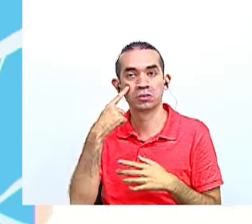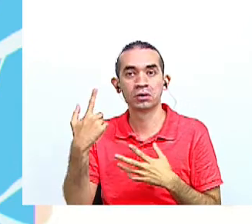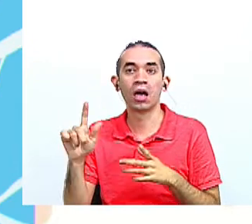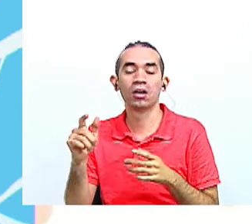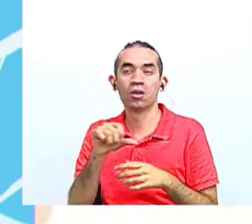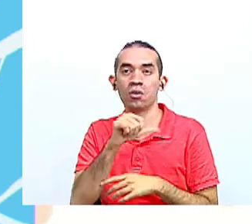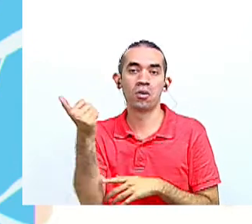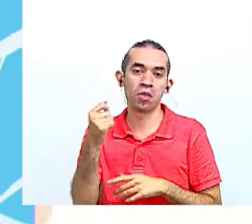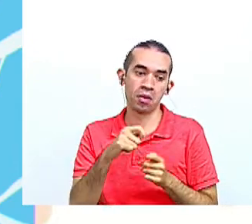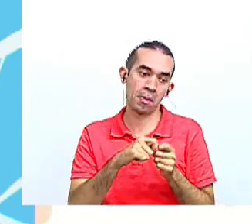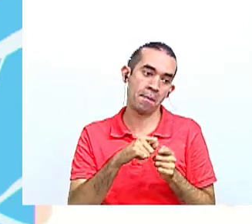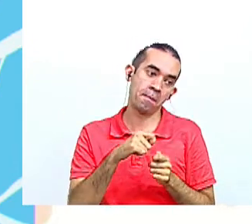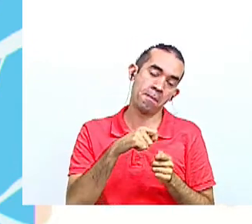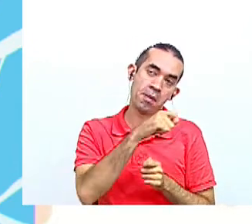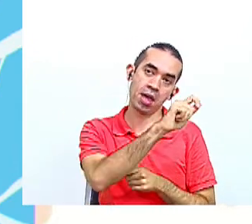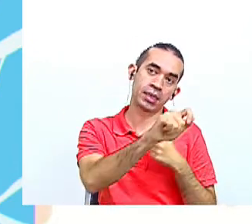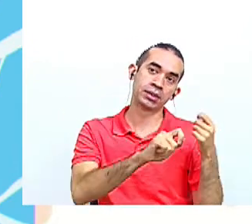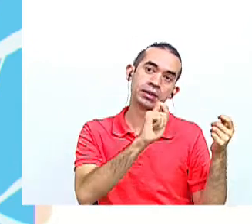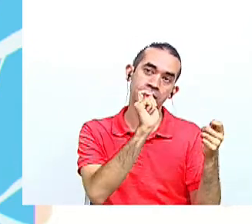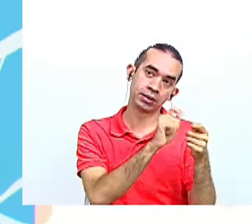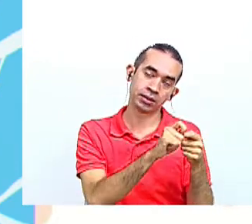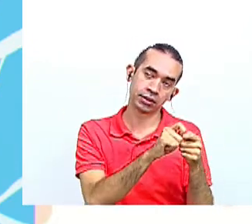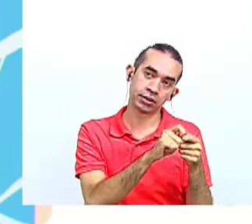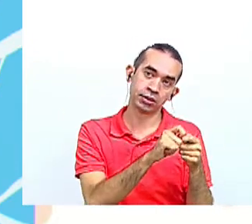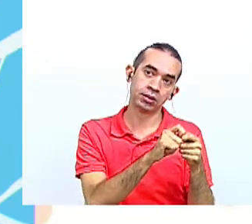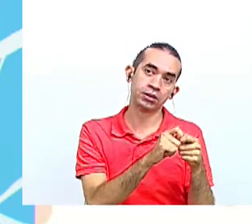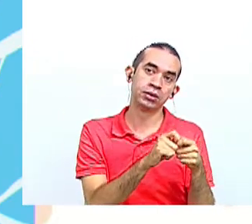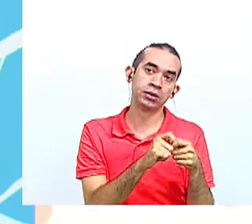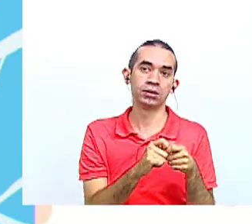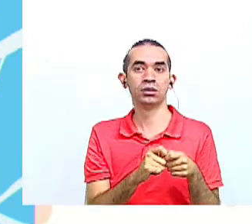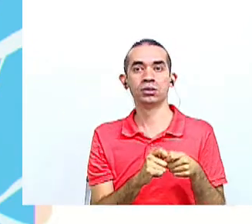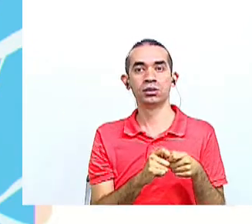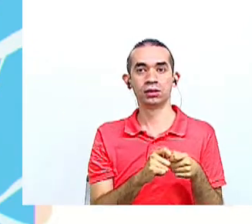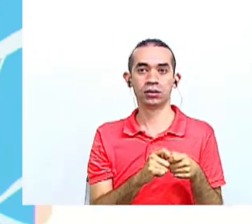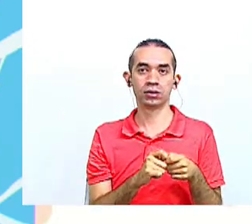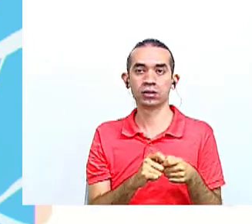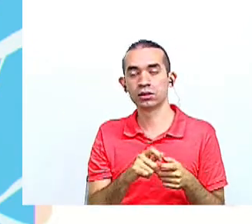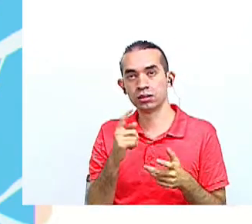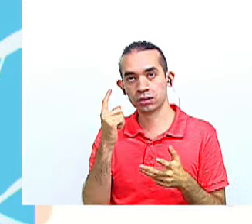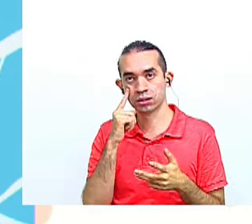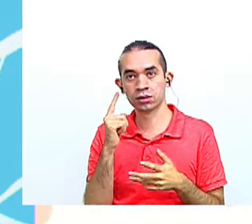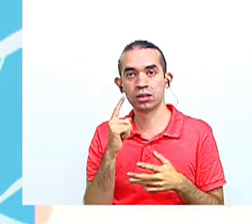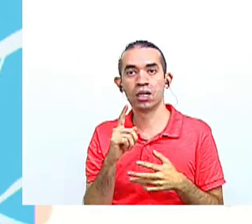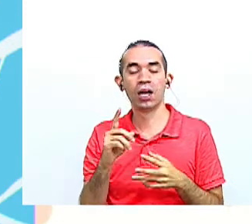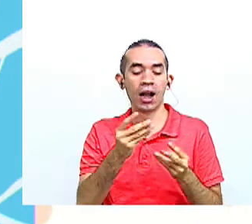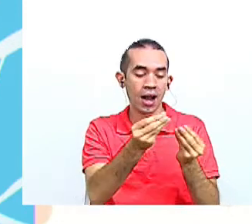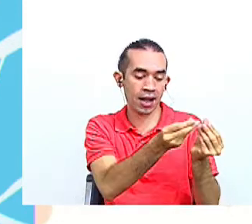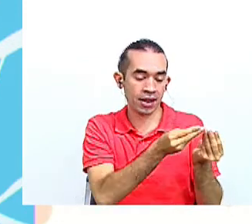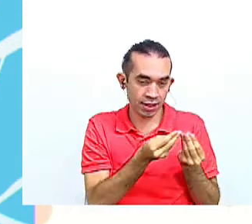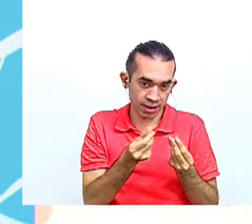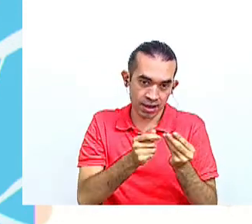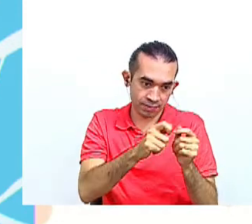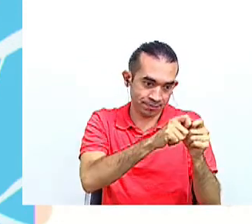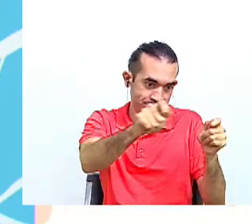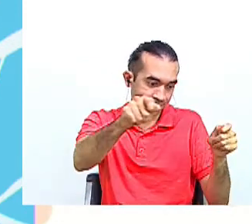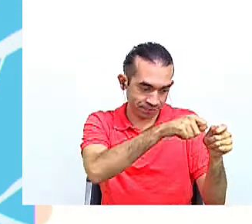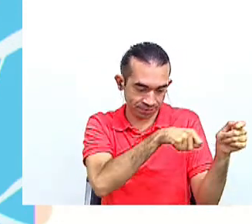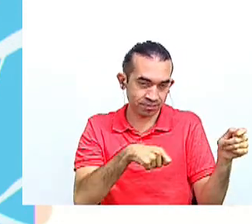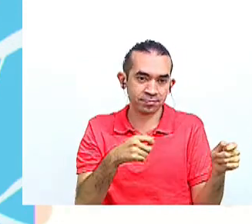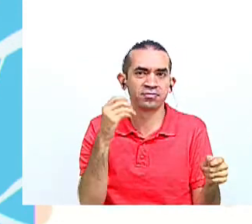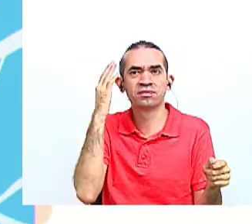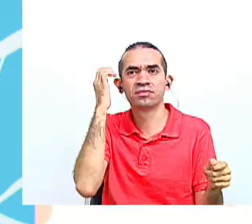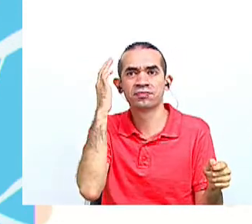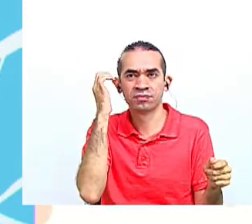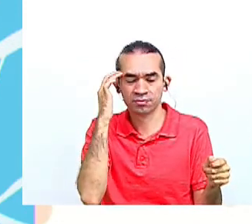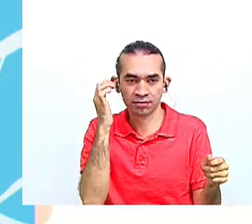medida exacta que vamos a trazar en la arena. ¿Por qué sobre la arena?